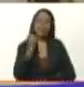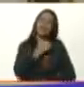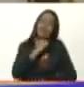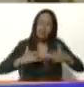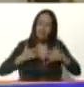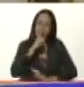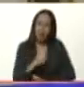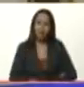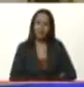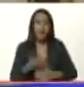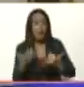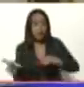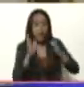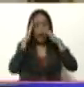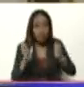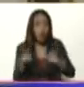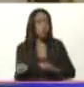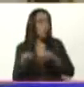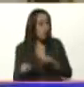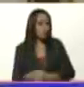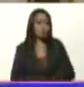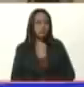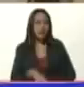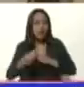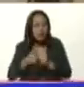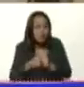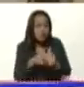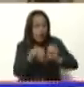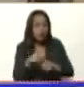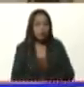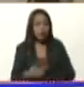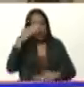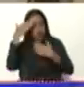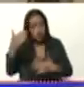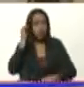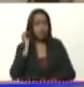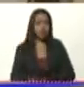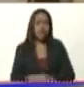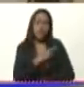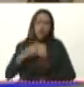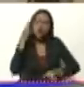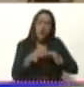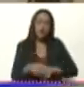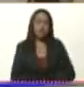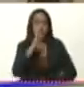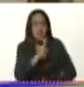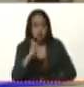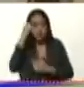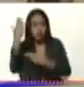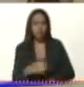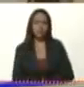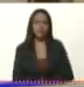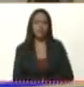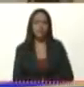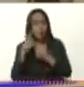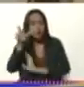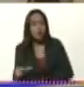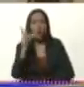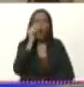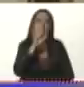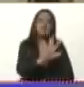comunales, con creatividad, las familias deben fabricar su tapaboca. Sobre eso hay videos corriendo en las